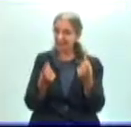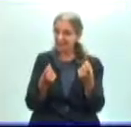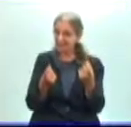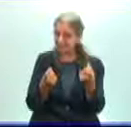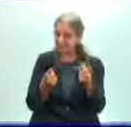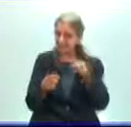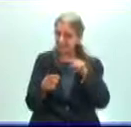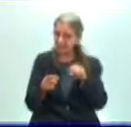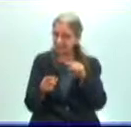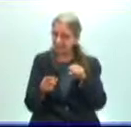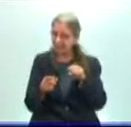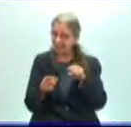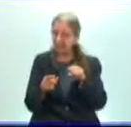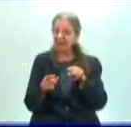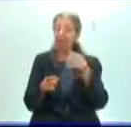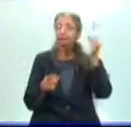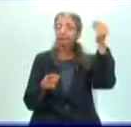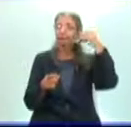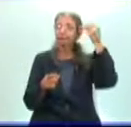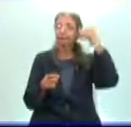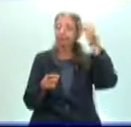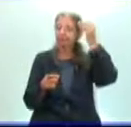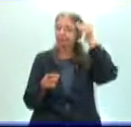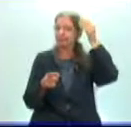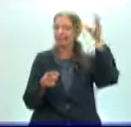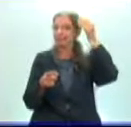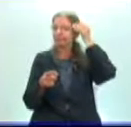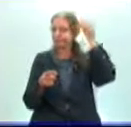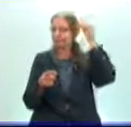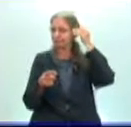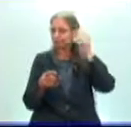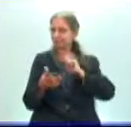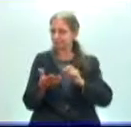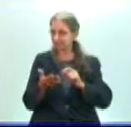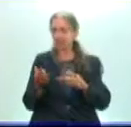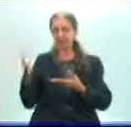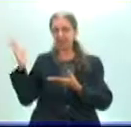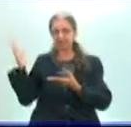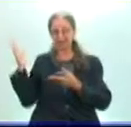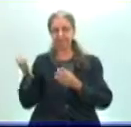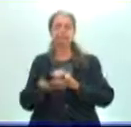al conocimiento que vas a ir adquiriendo.